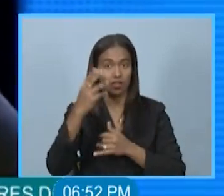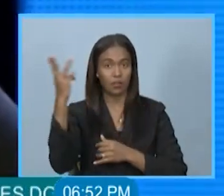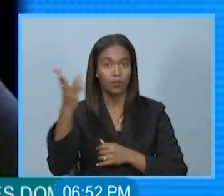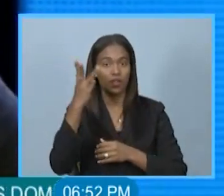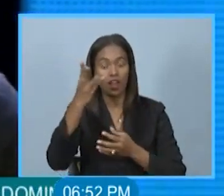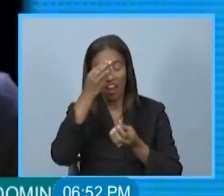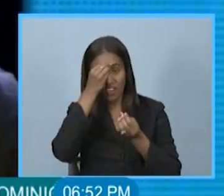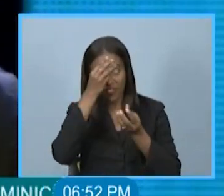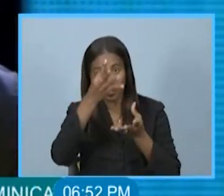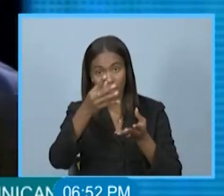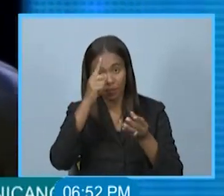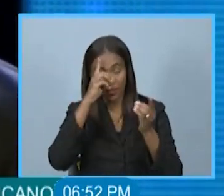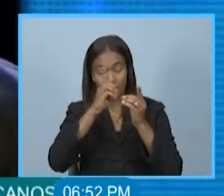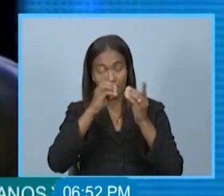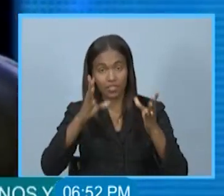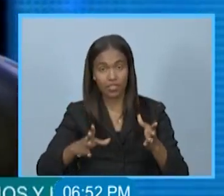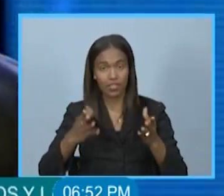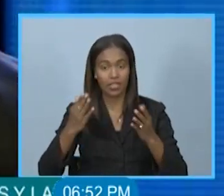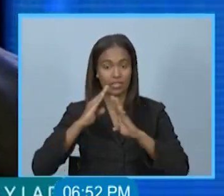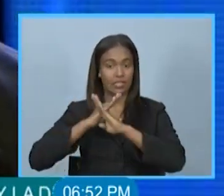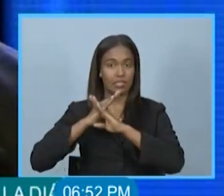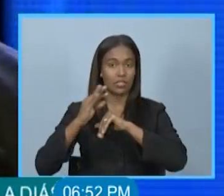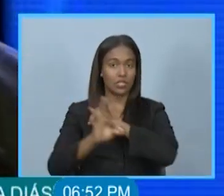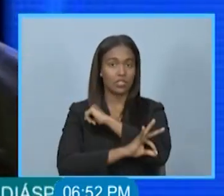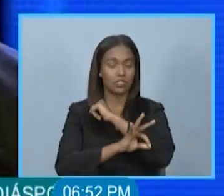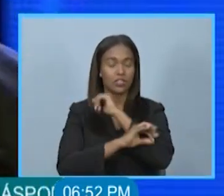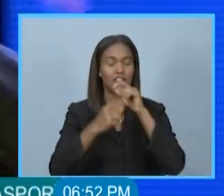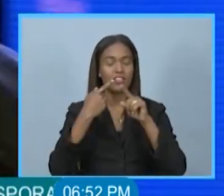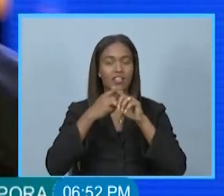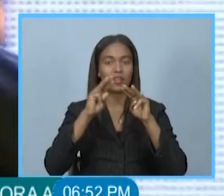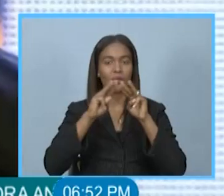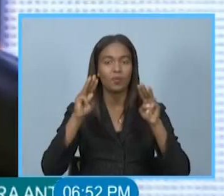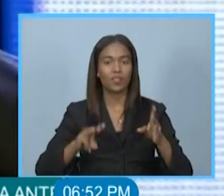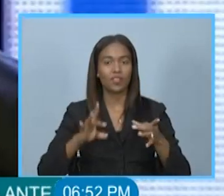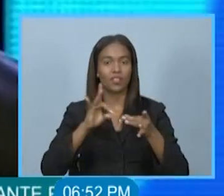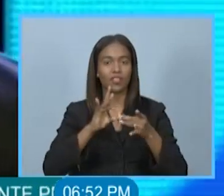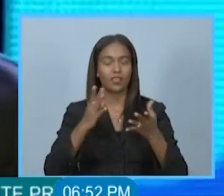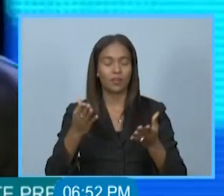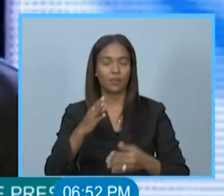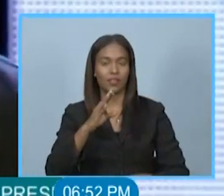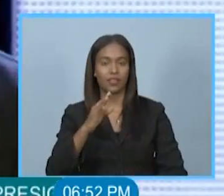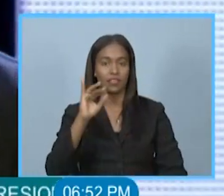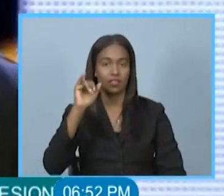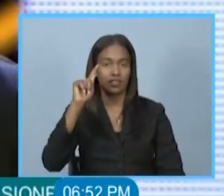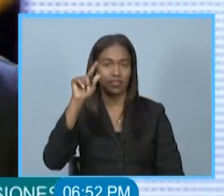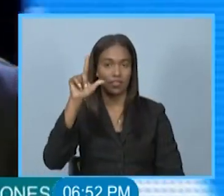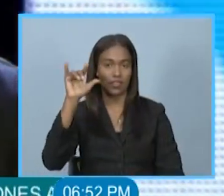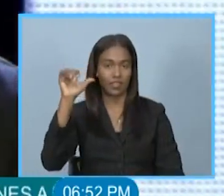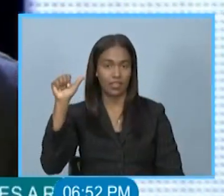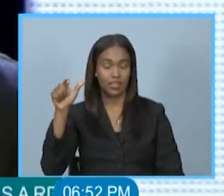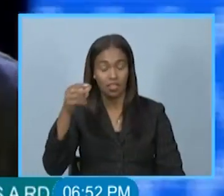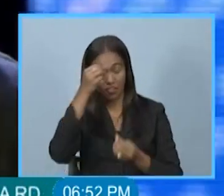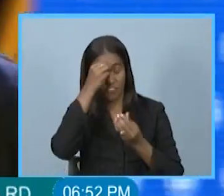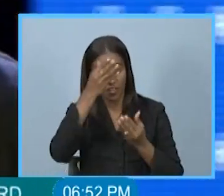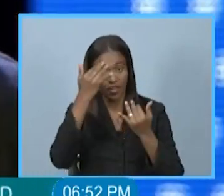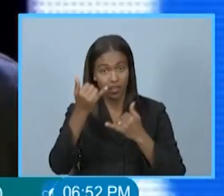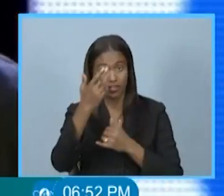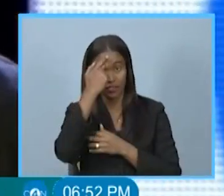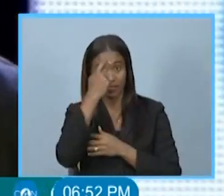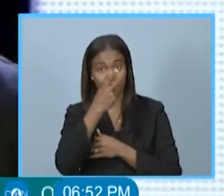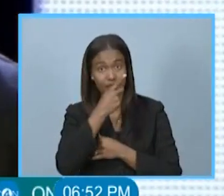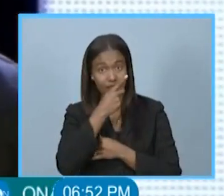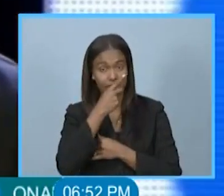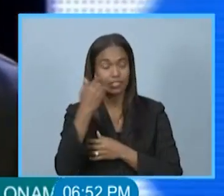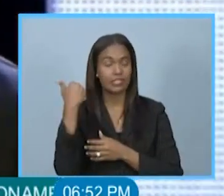el informe de la dirección antidrogas del Ministerio de interior de Italia que afirma que la República Dominicana